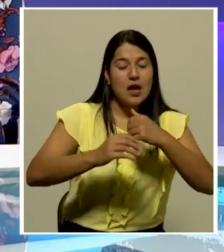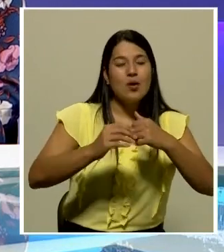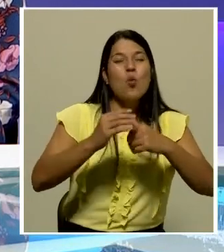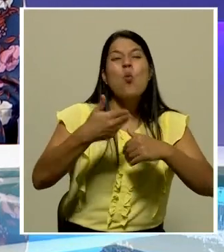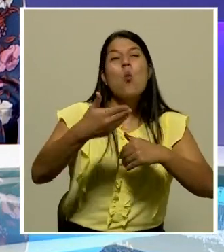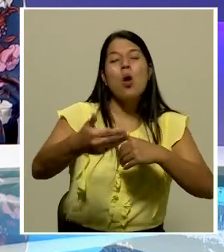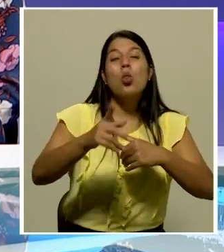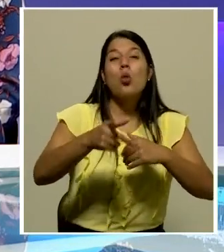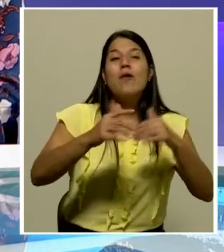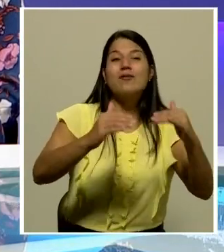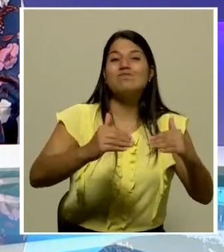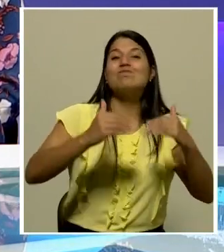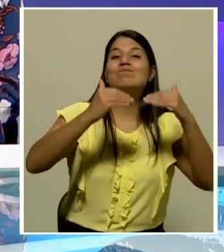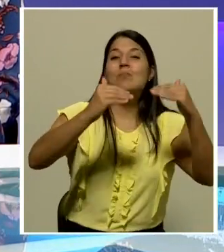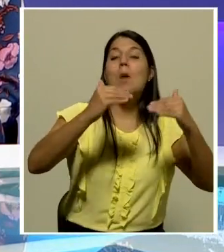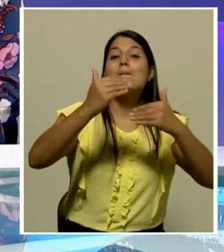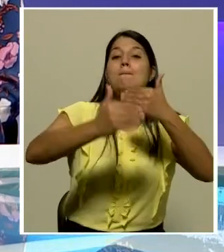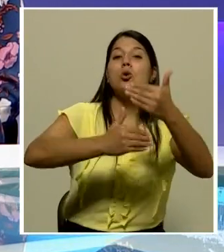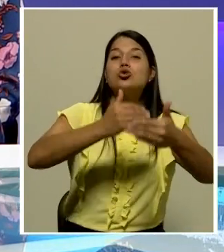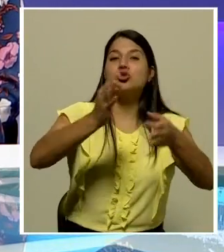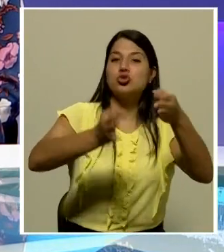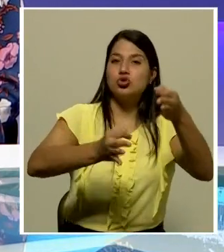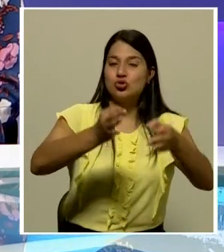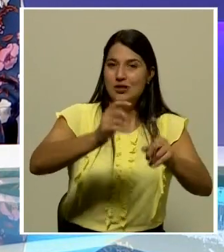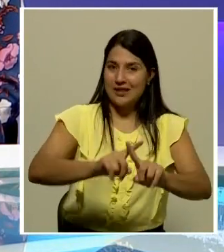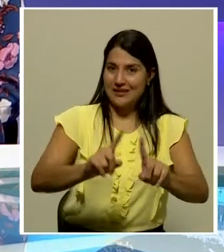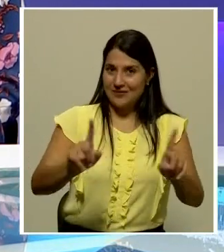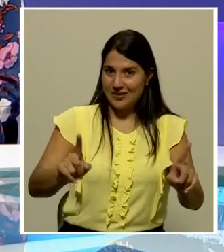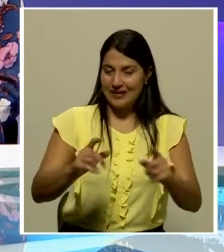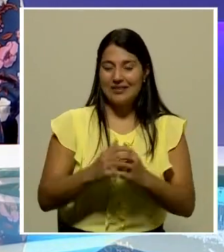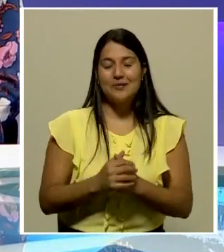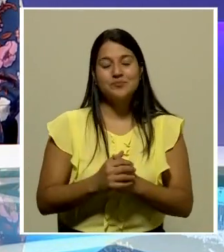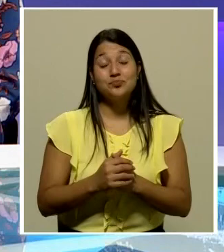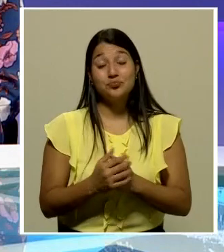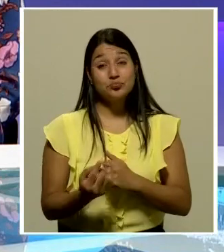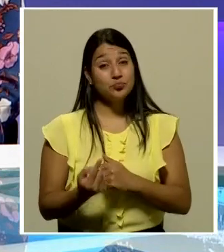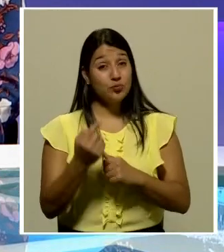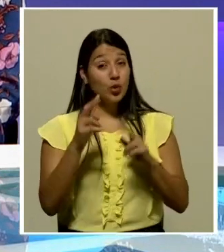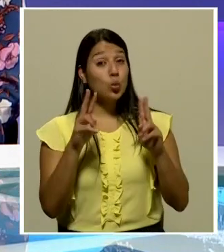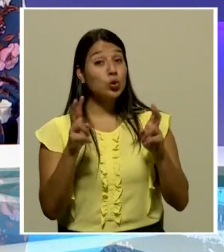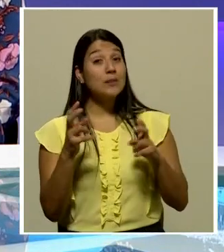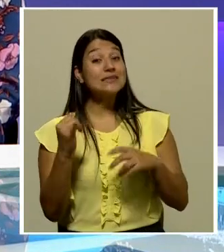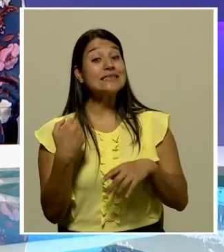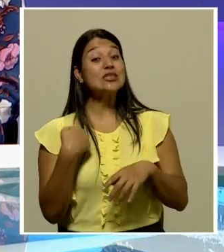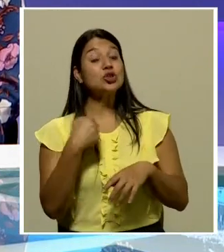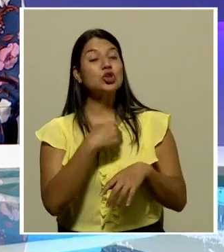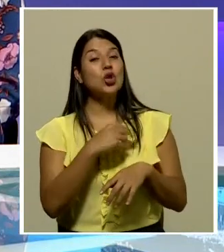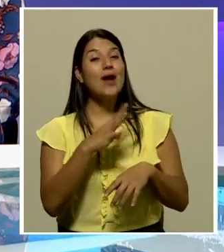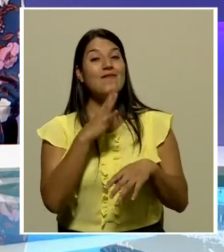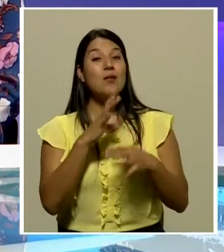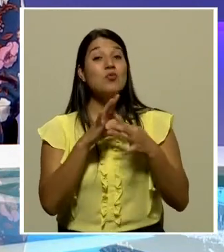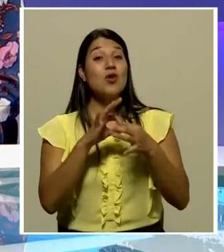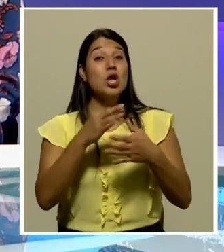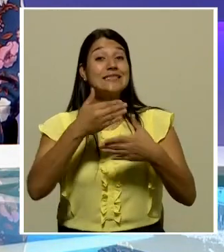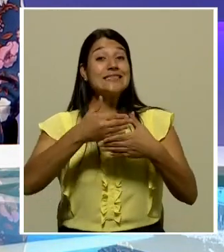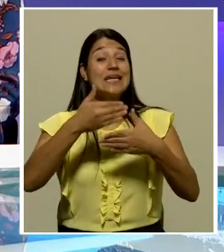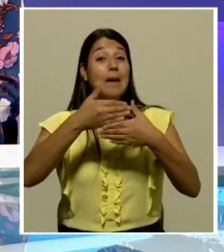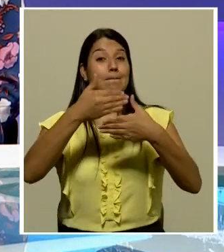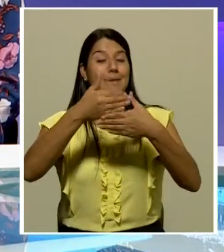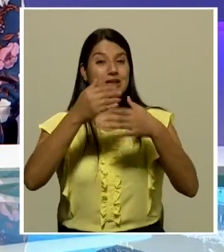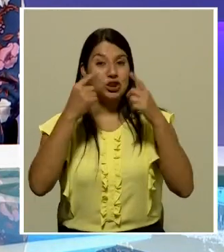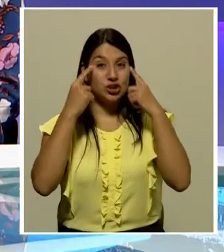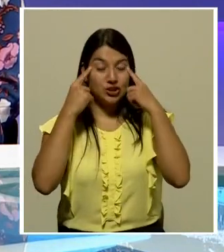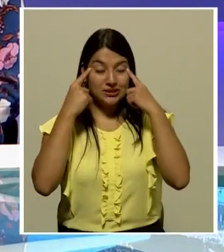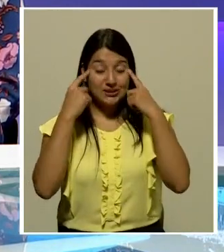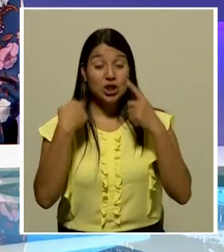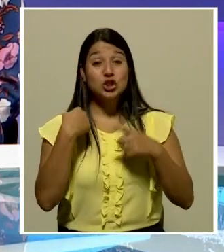otro color. Sí. Hay también un tema, y es que cuando hablamos del cementazo hablamos de que ese